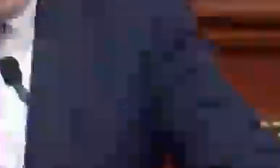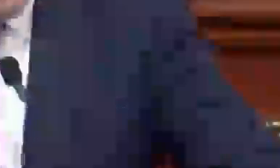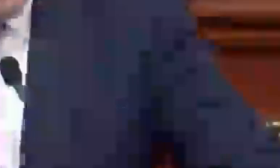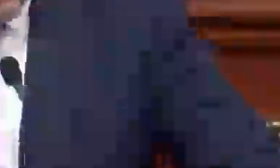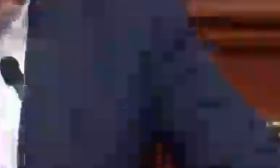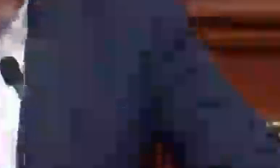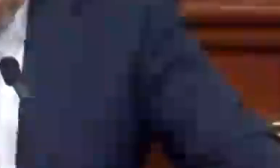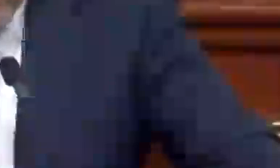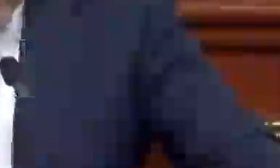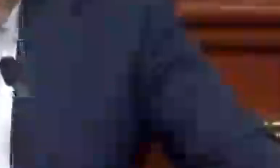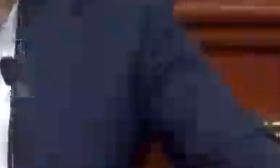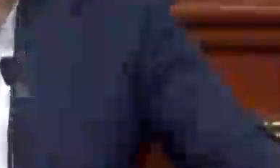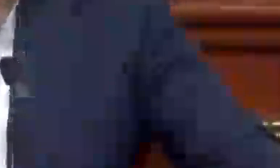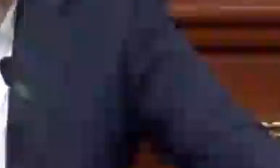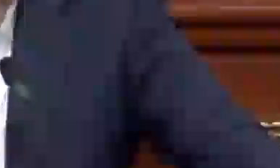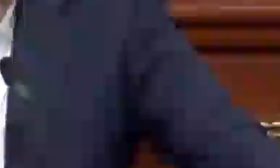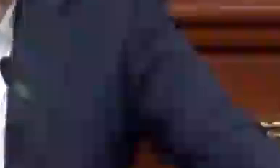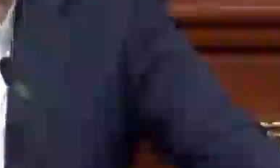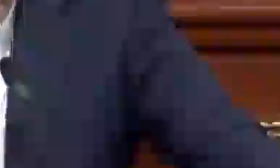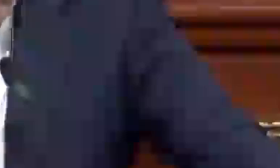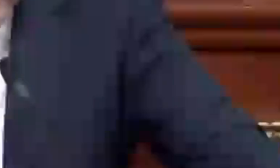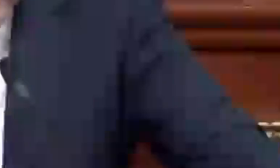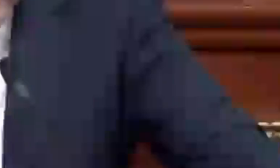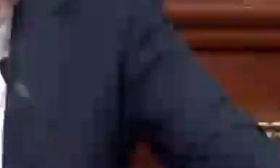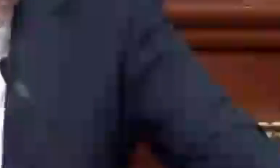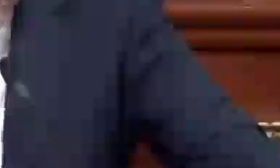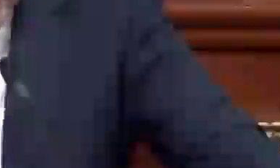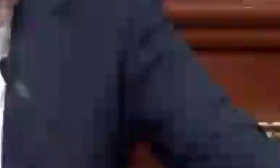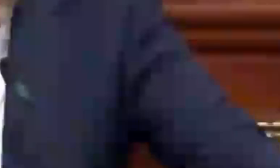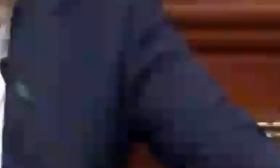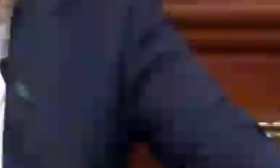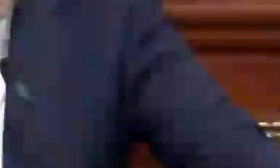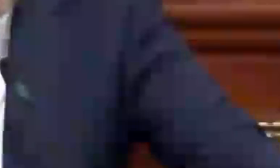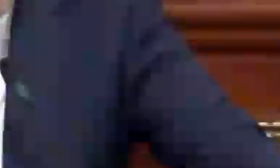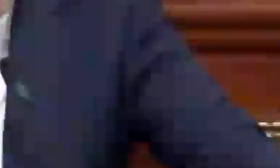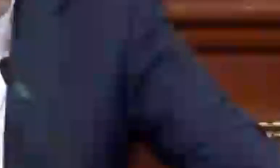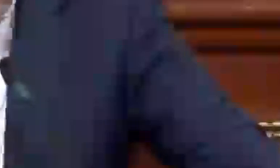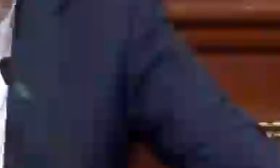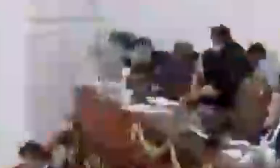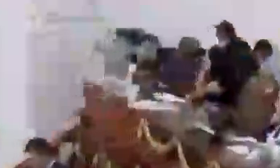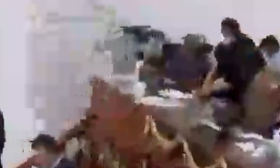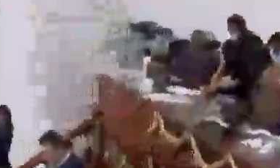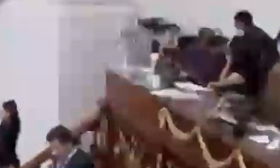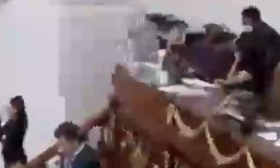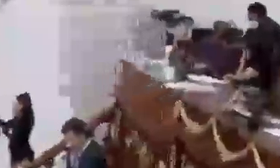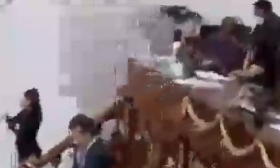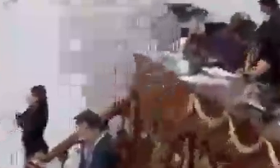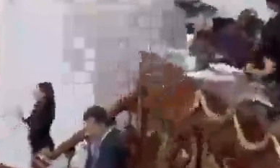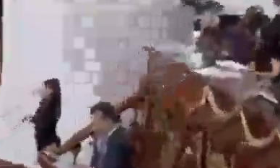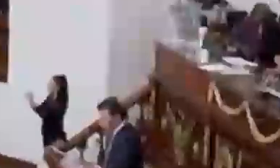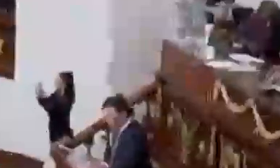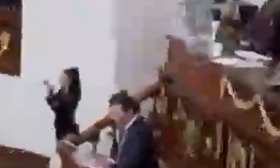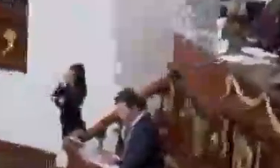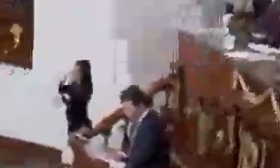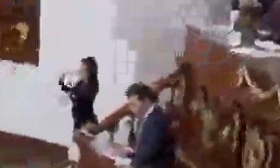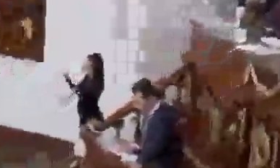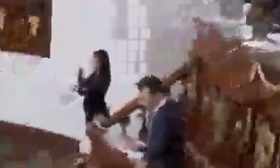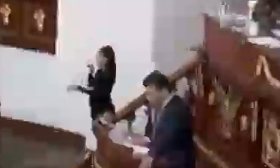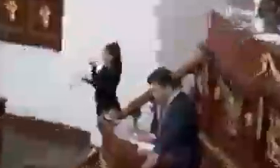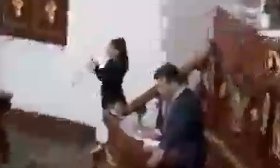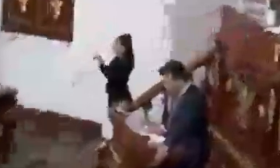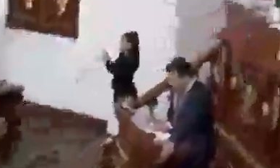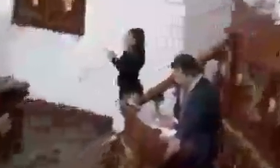desperdicios inorgánicos podría causar daños al medio ambiente y la salud de las personas, especialmente si se trata de